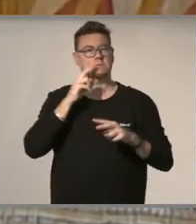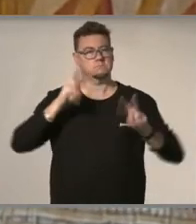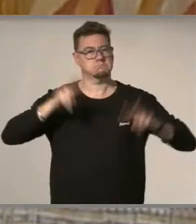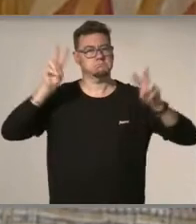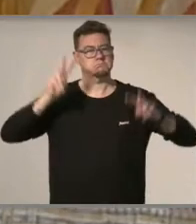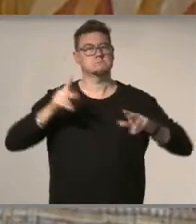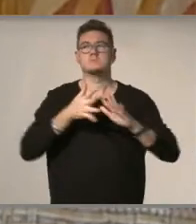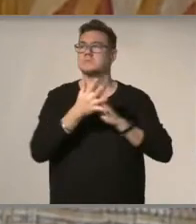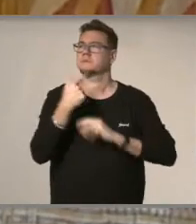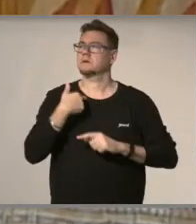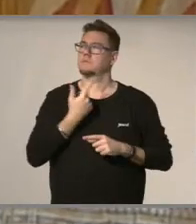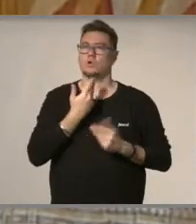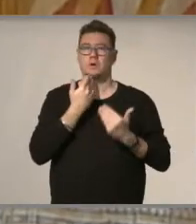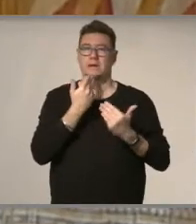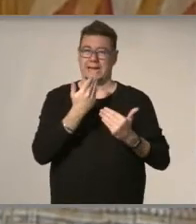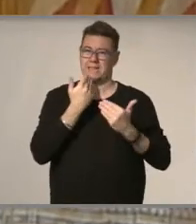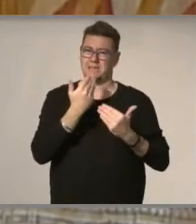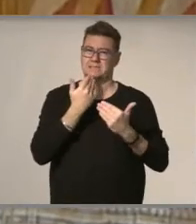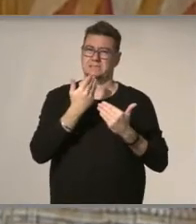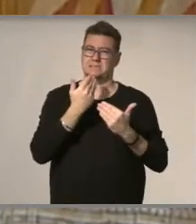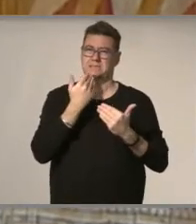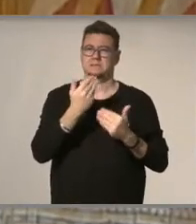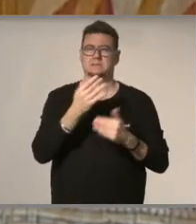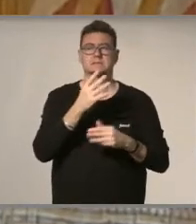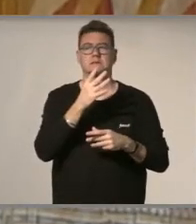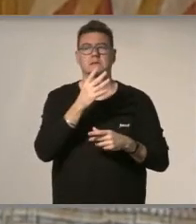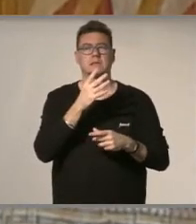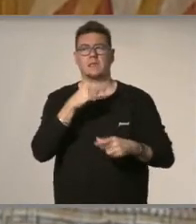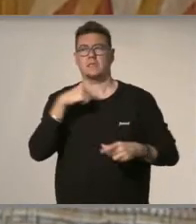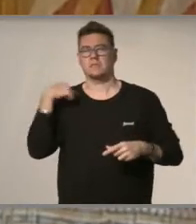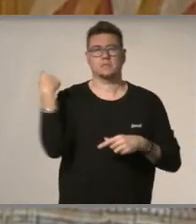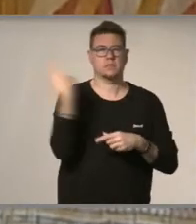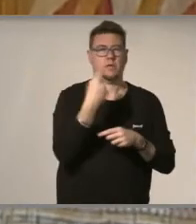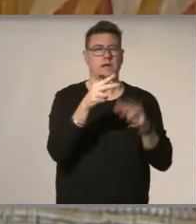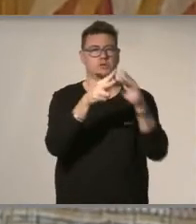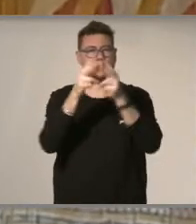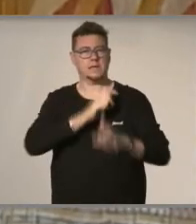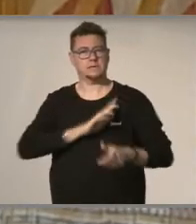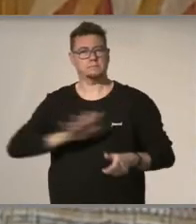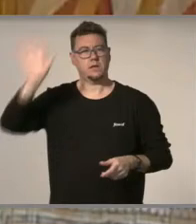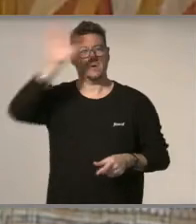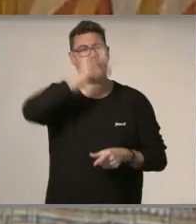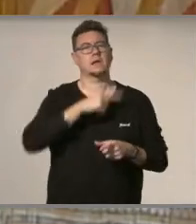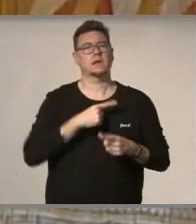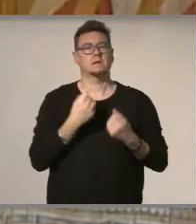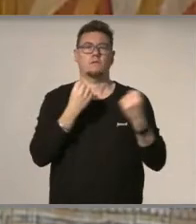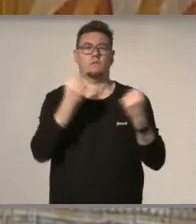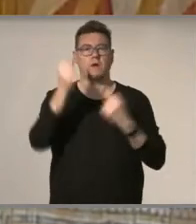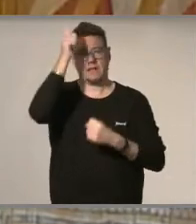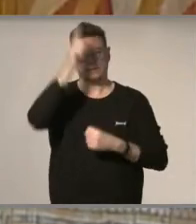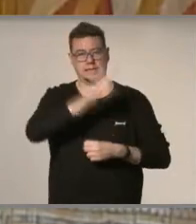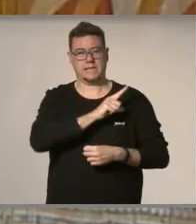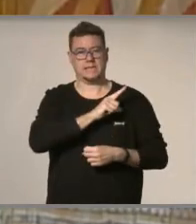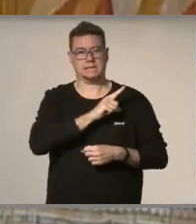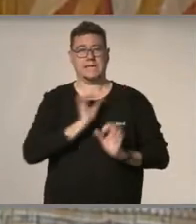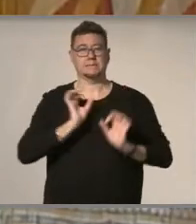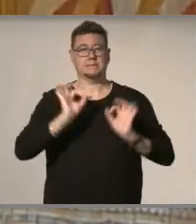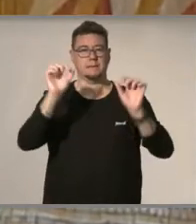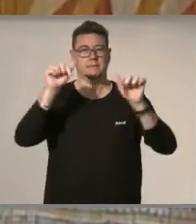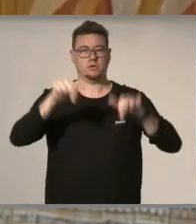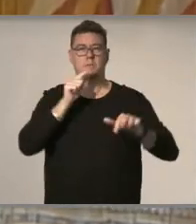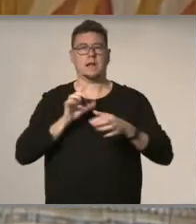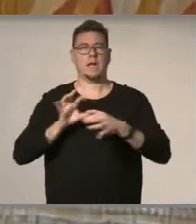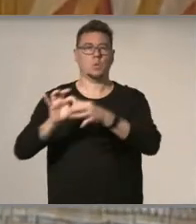es el reflejo del agradecimiento, pienso, de toda la sociedad española a nuestras Fuerzas Armadas y especialmente hoy a la